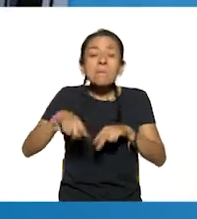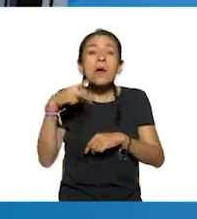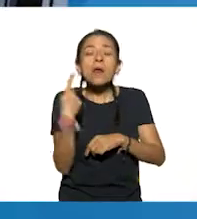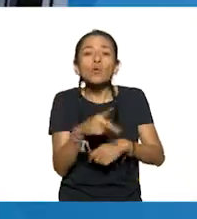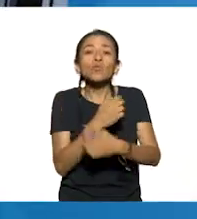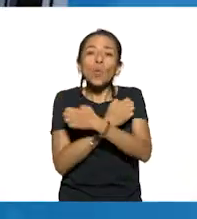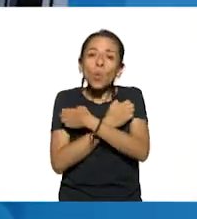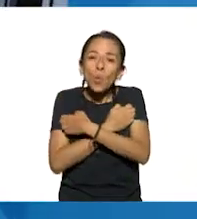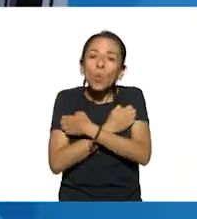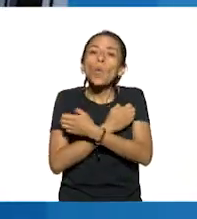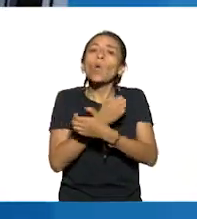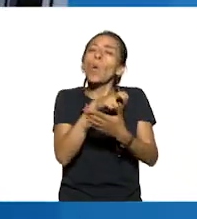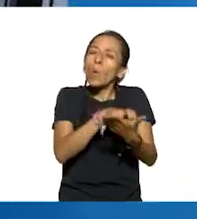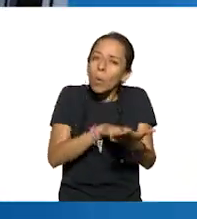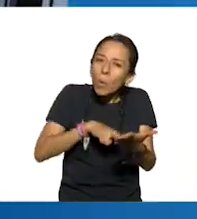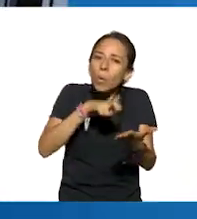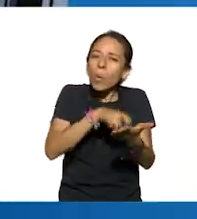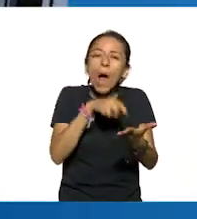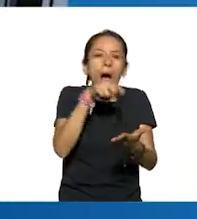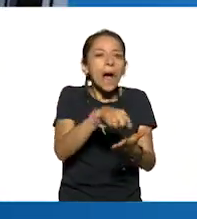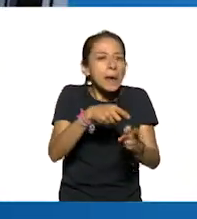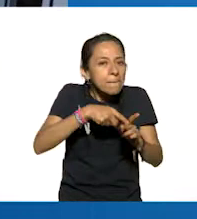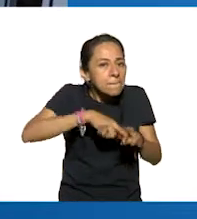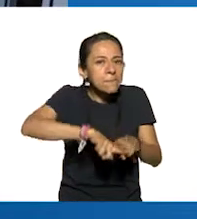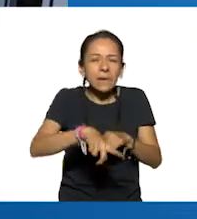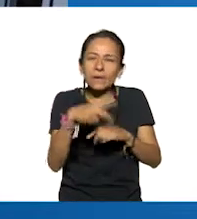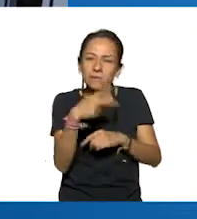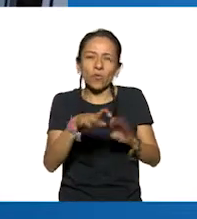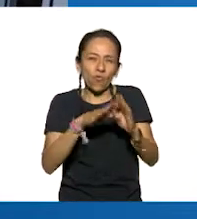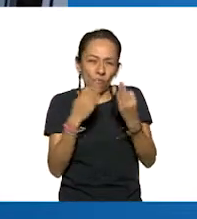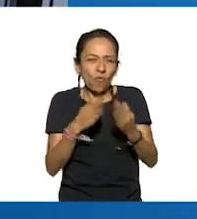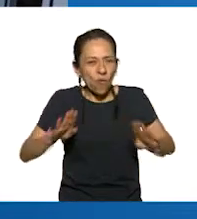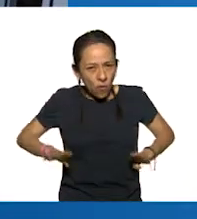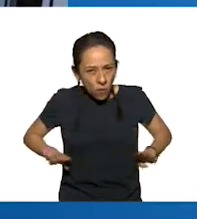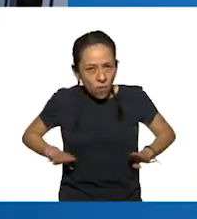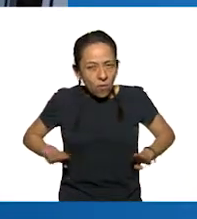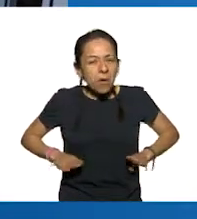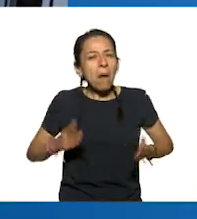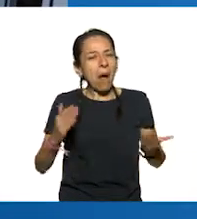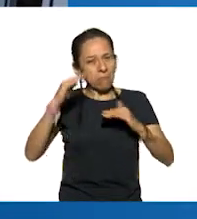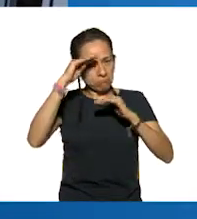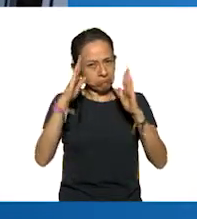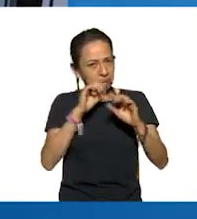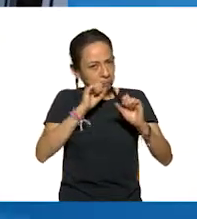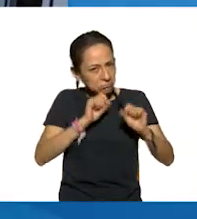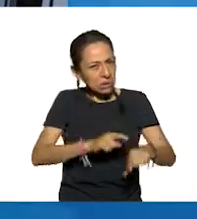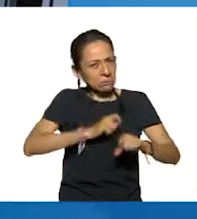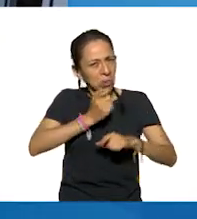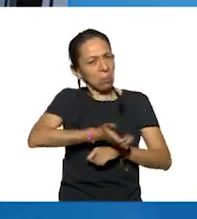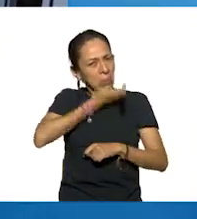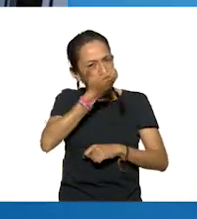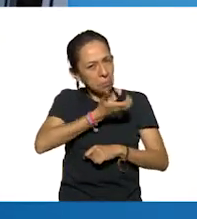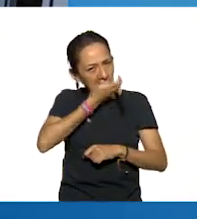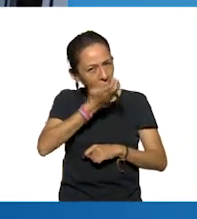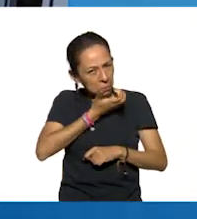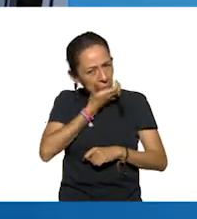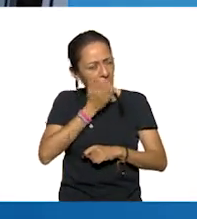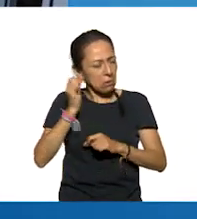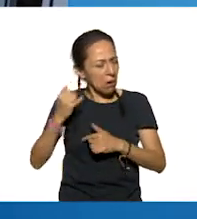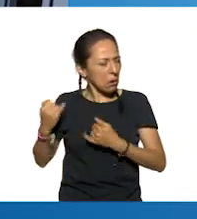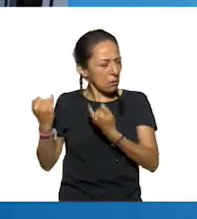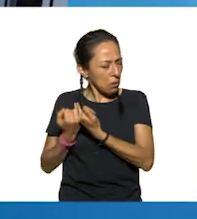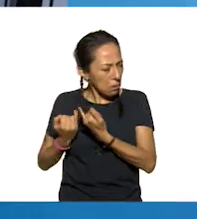una educación totalmente conservadora, tradicional, alejada de toda la